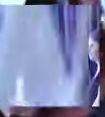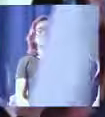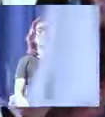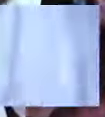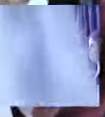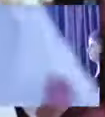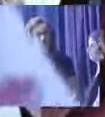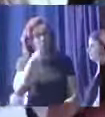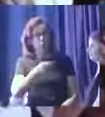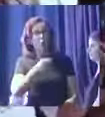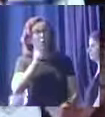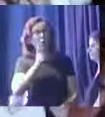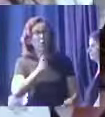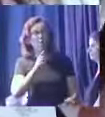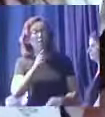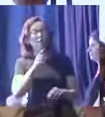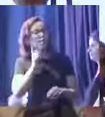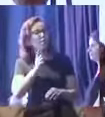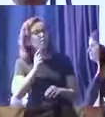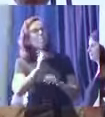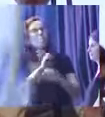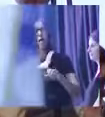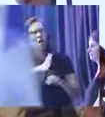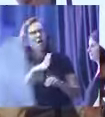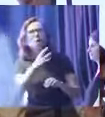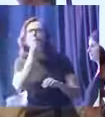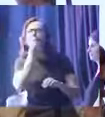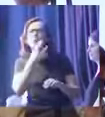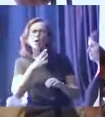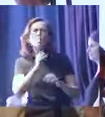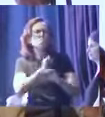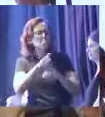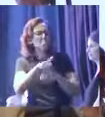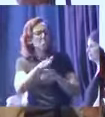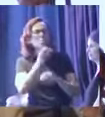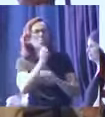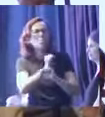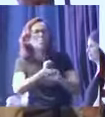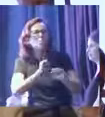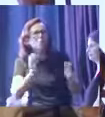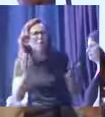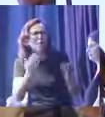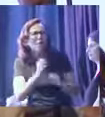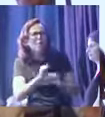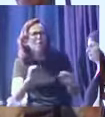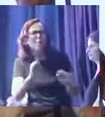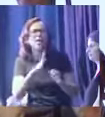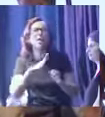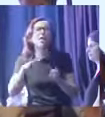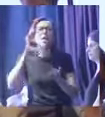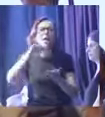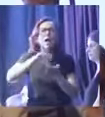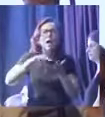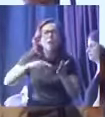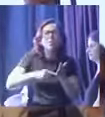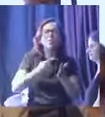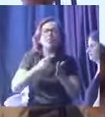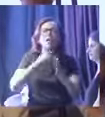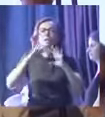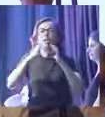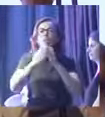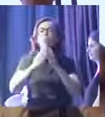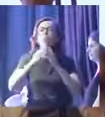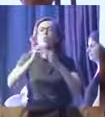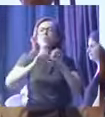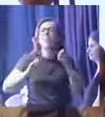Montevideo tiene que ser, tiene las mejores condiciones para ser una capital del mundo en energías